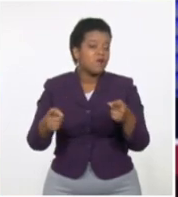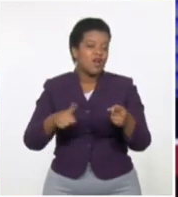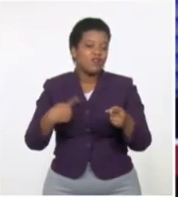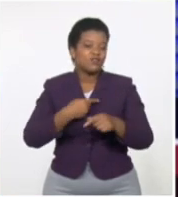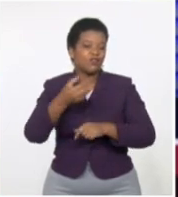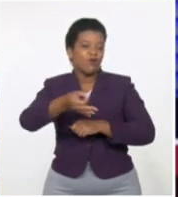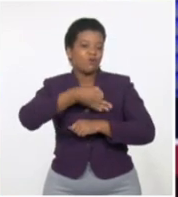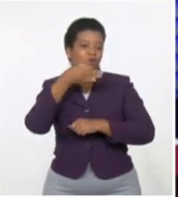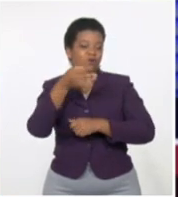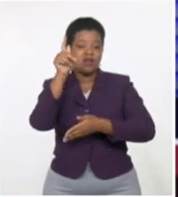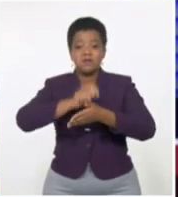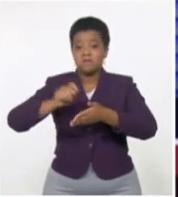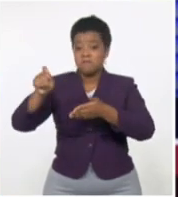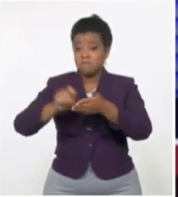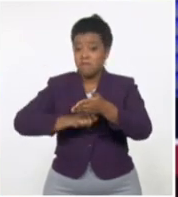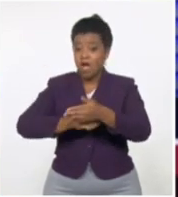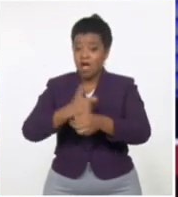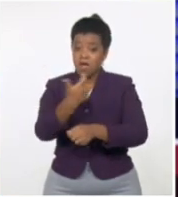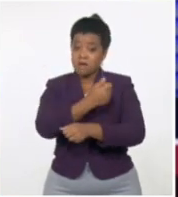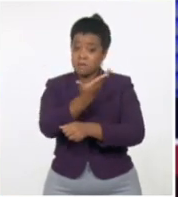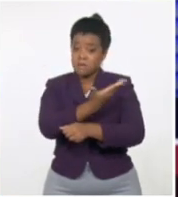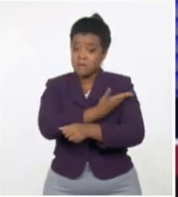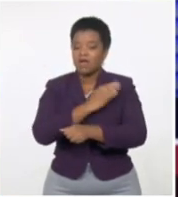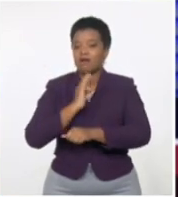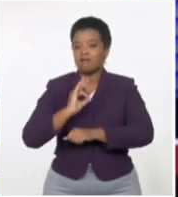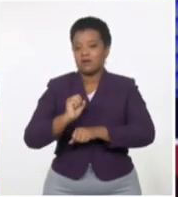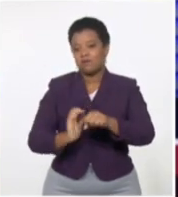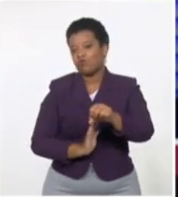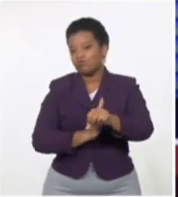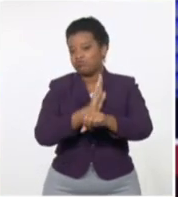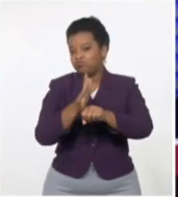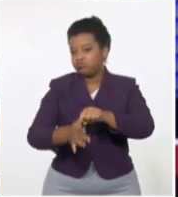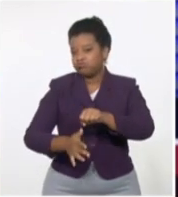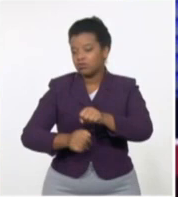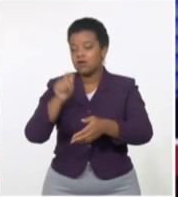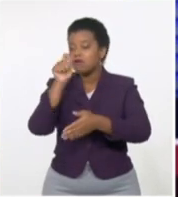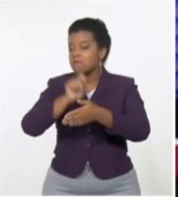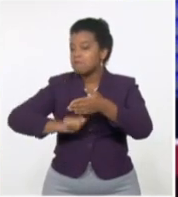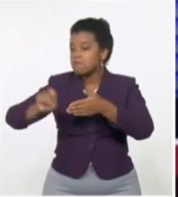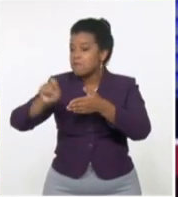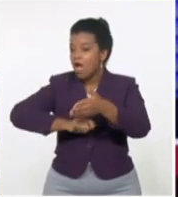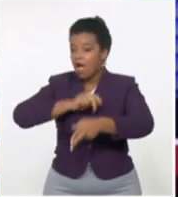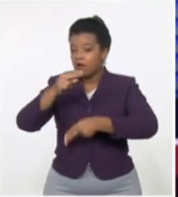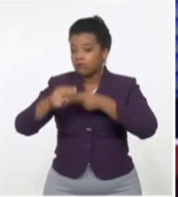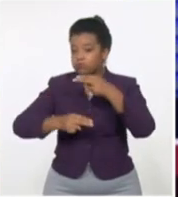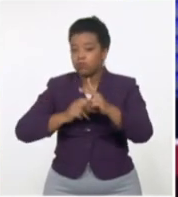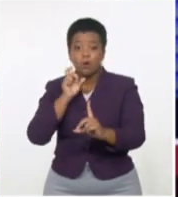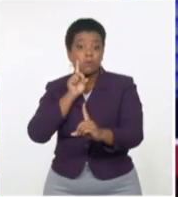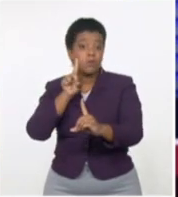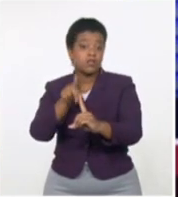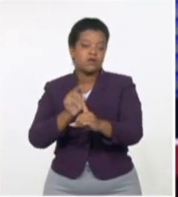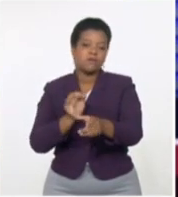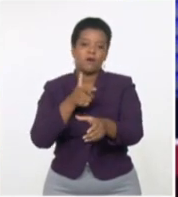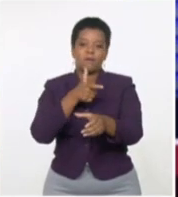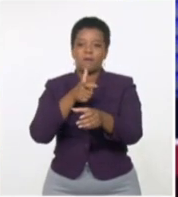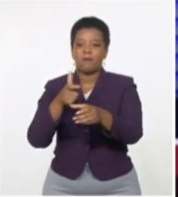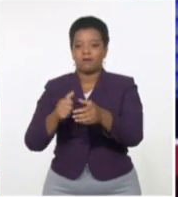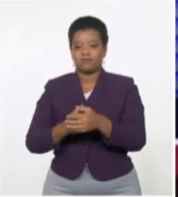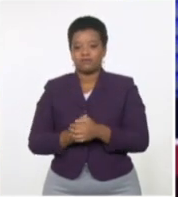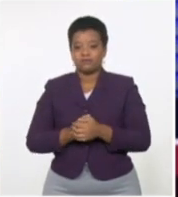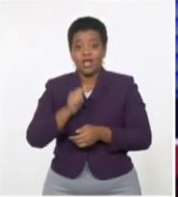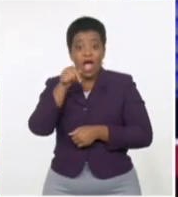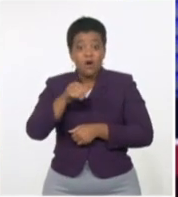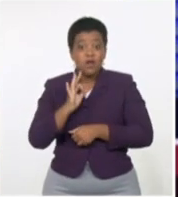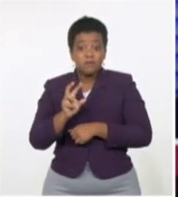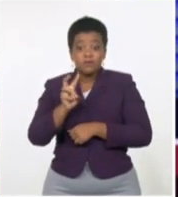de la estrategia de vacunación masiva anti-COVID-19, la ruta que se ha trazado con este fin. Nos acompaña desde